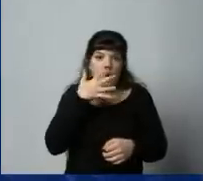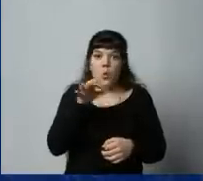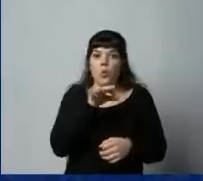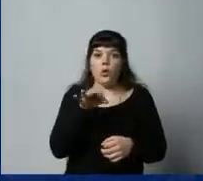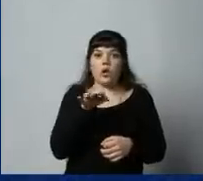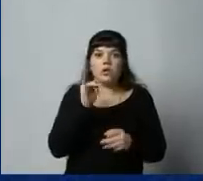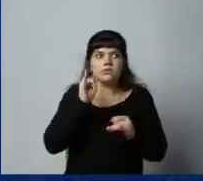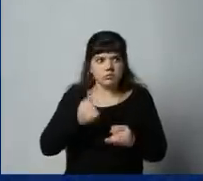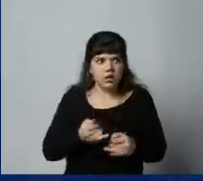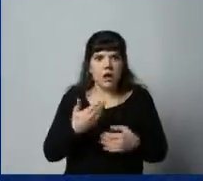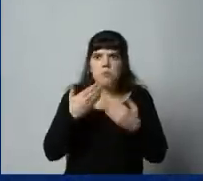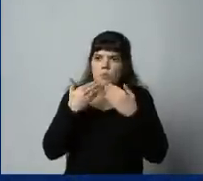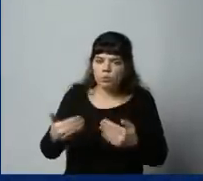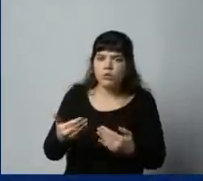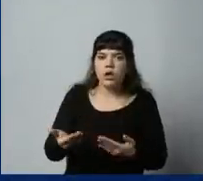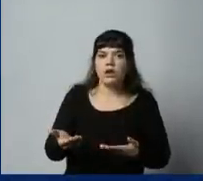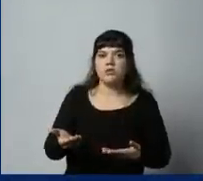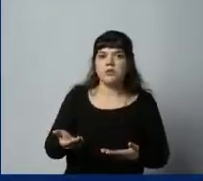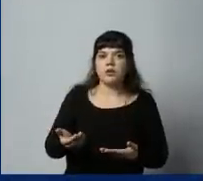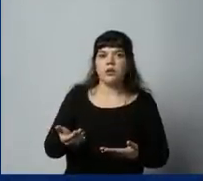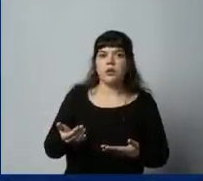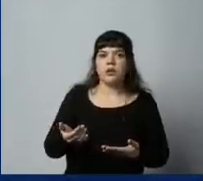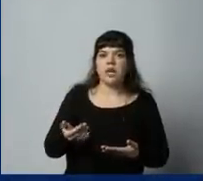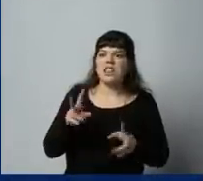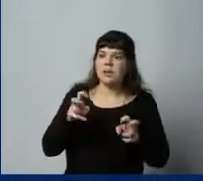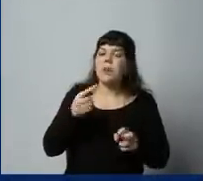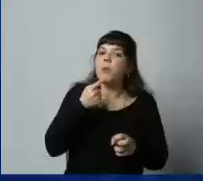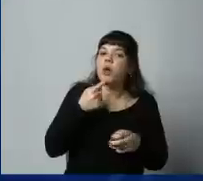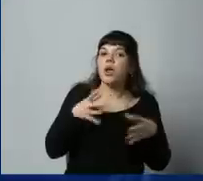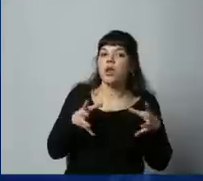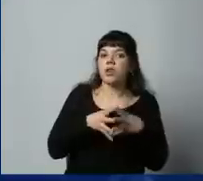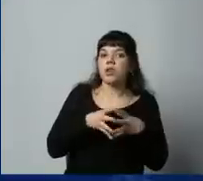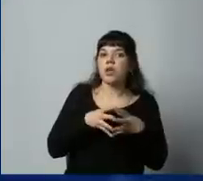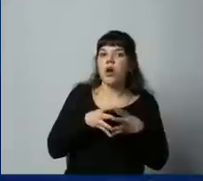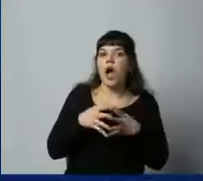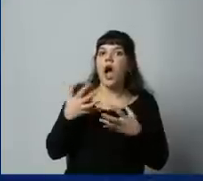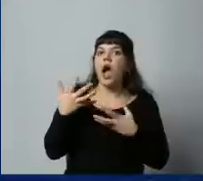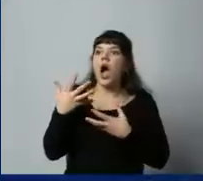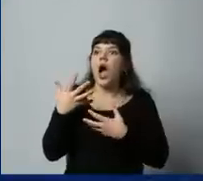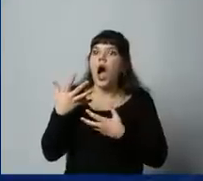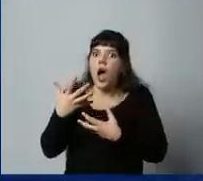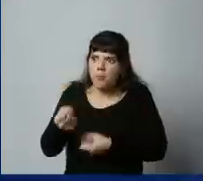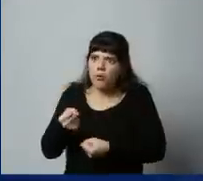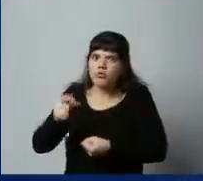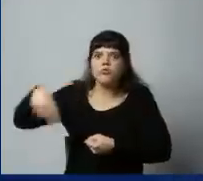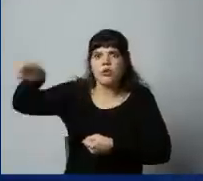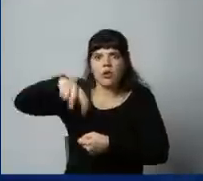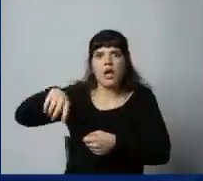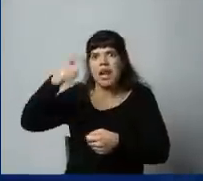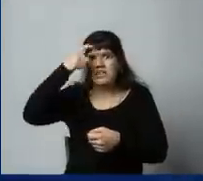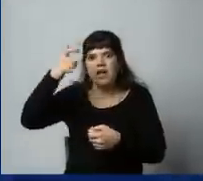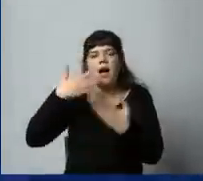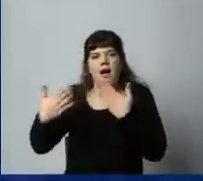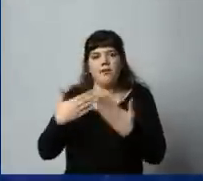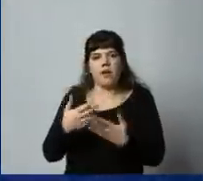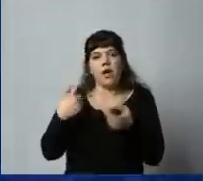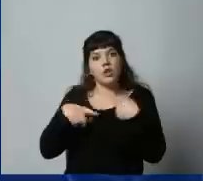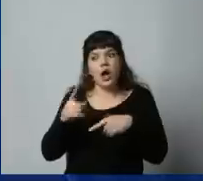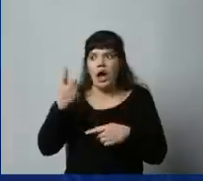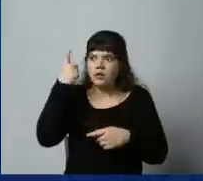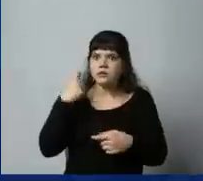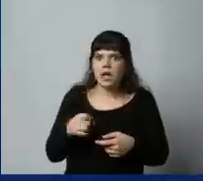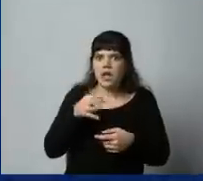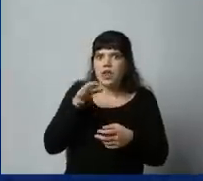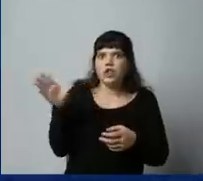tenemos que sí saludar Es que desde el ámbito político se le dio la derecha A que hable la ciencia y ayer todos tuvimos la oportunidad de